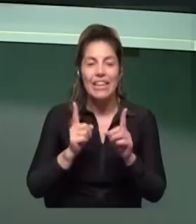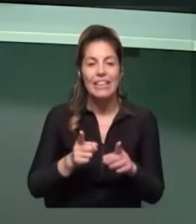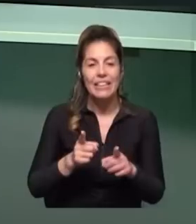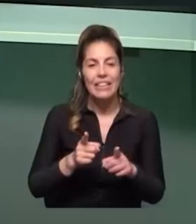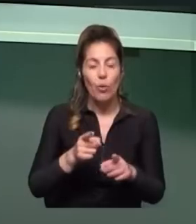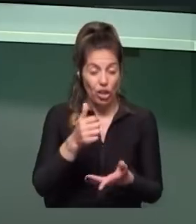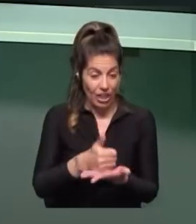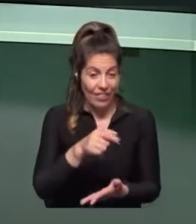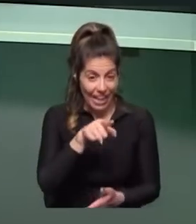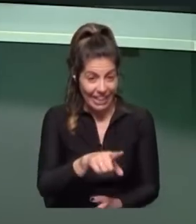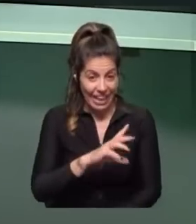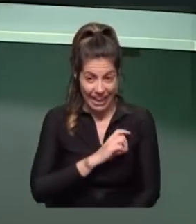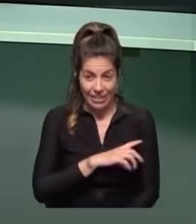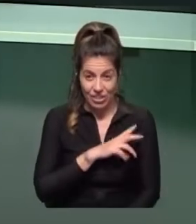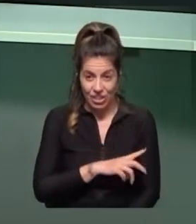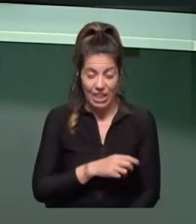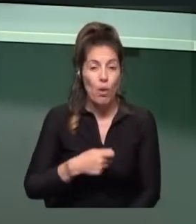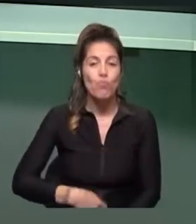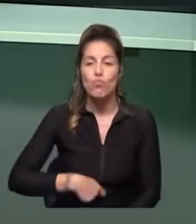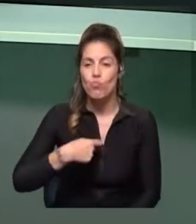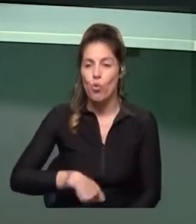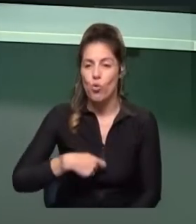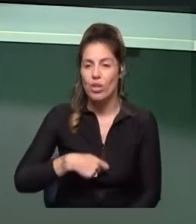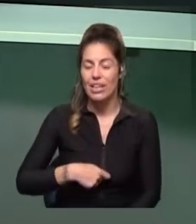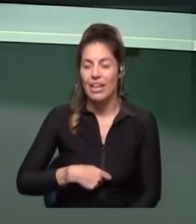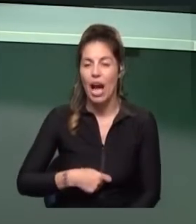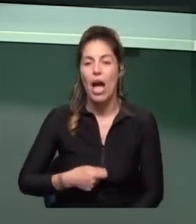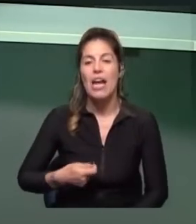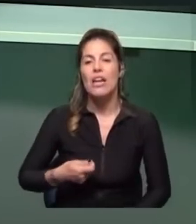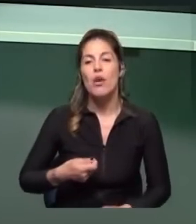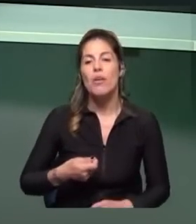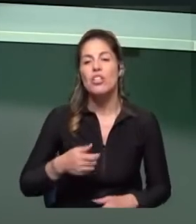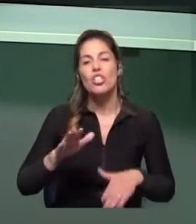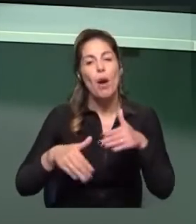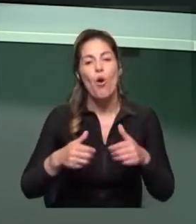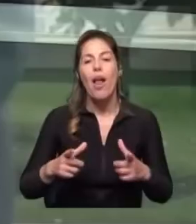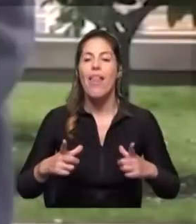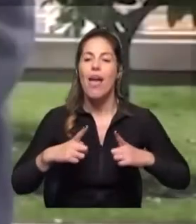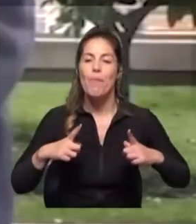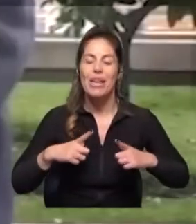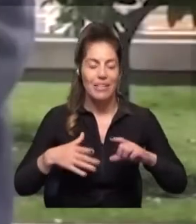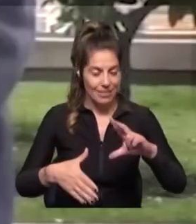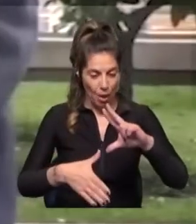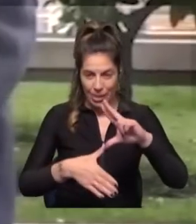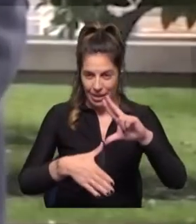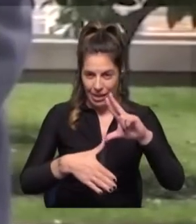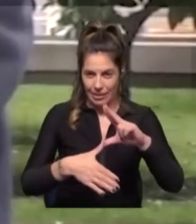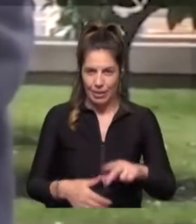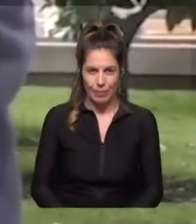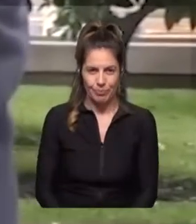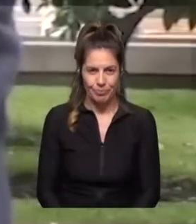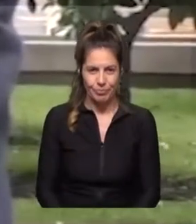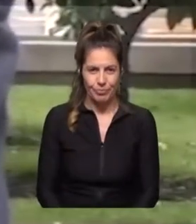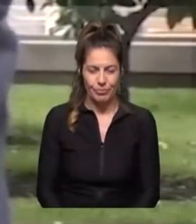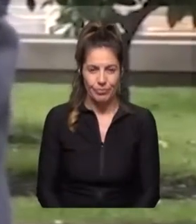estaba ya en Santiago de Chile Mujica llamó a la esperanza de América Latina queridos